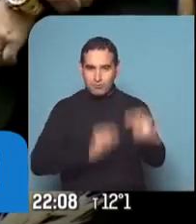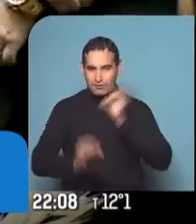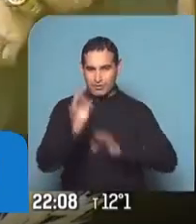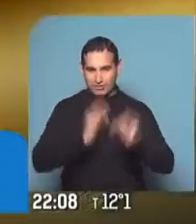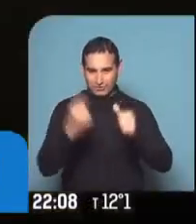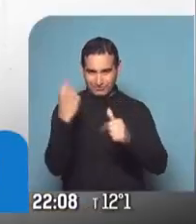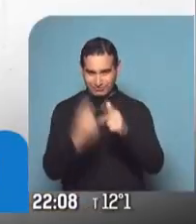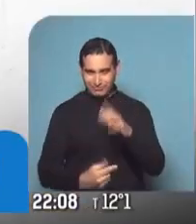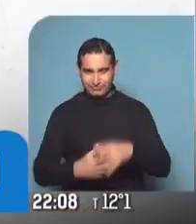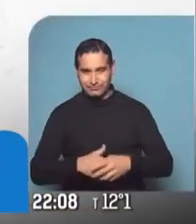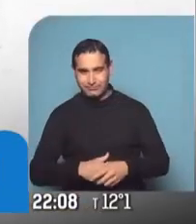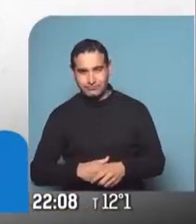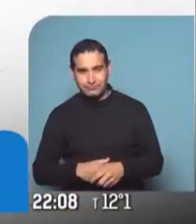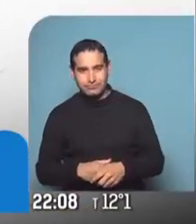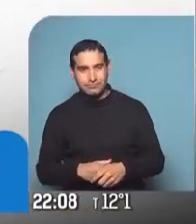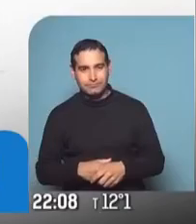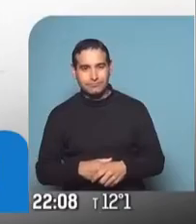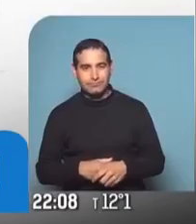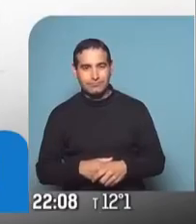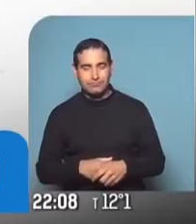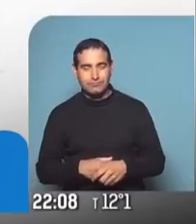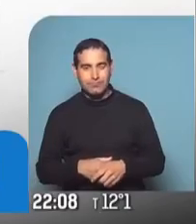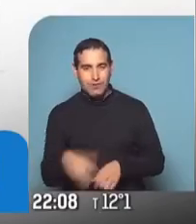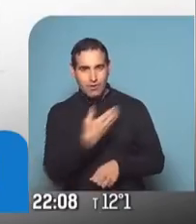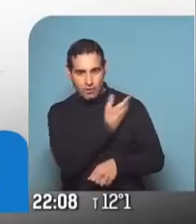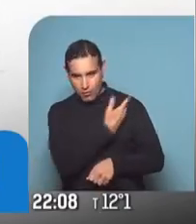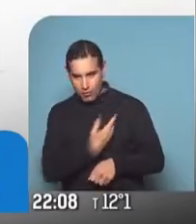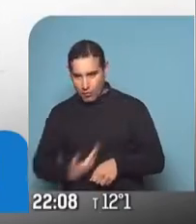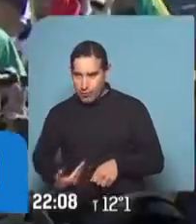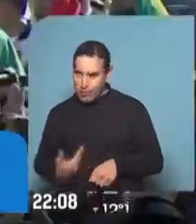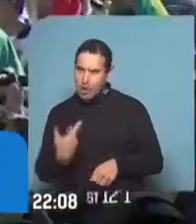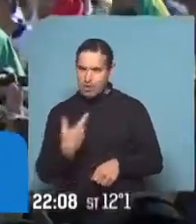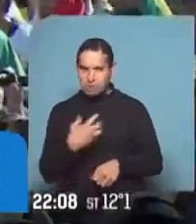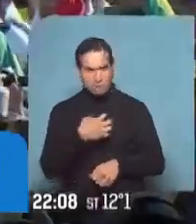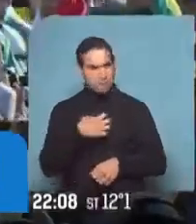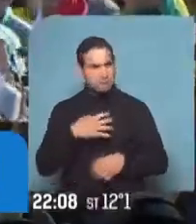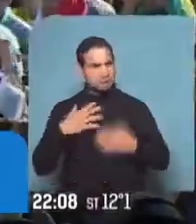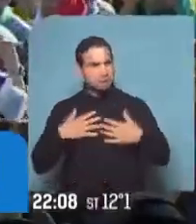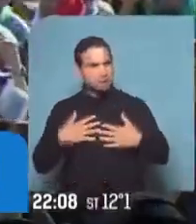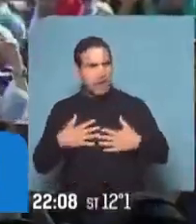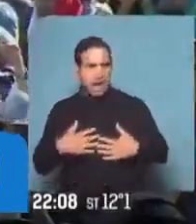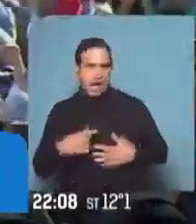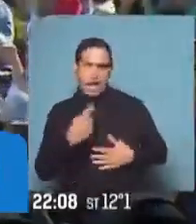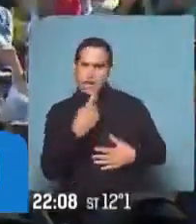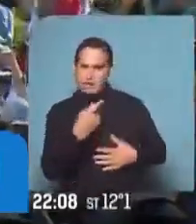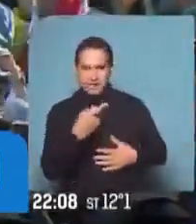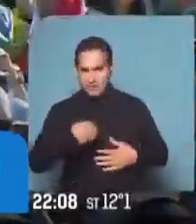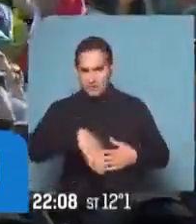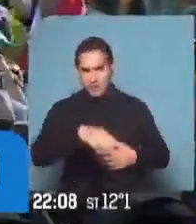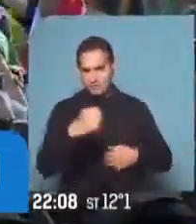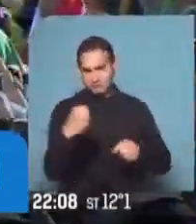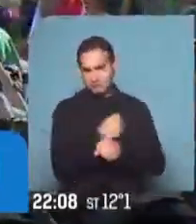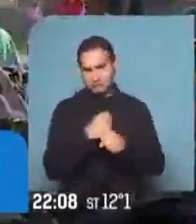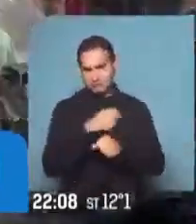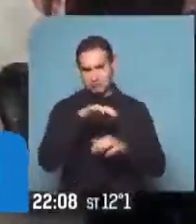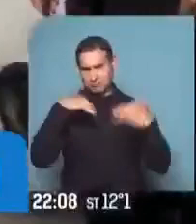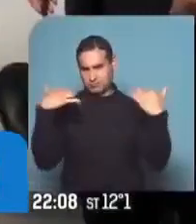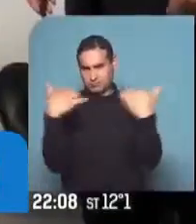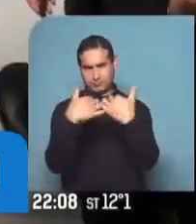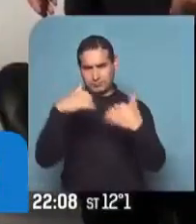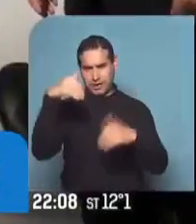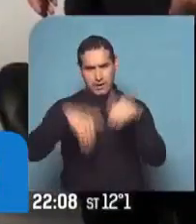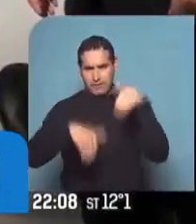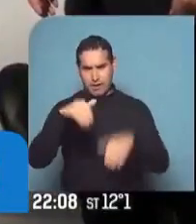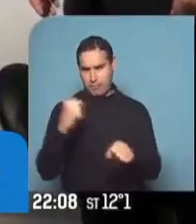projetos. El gobierno se mostró confiado y dio por descontado un triunfo parlamentario. Tal